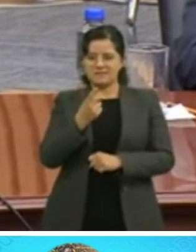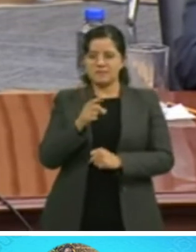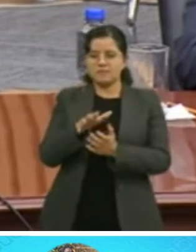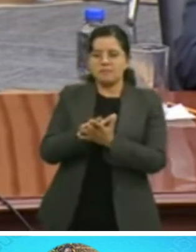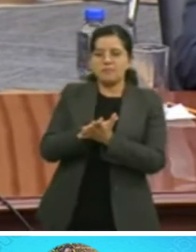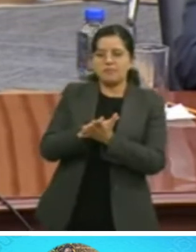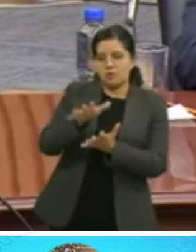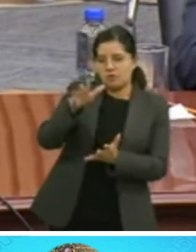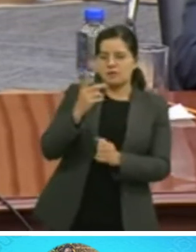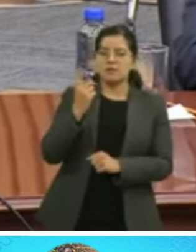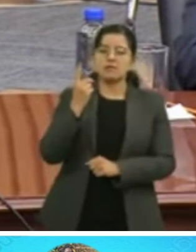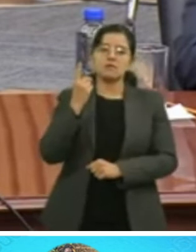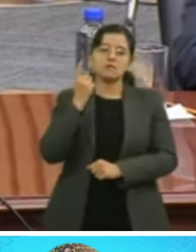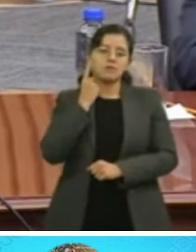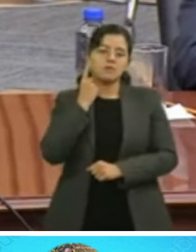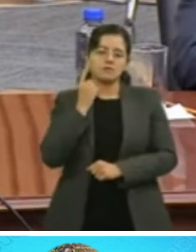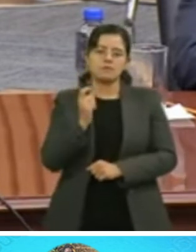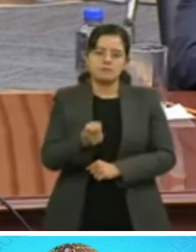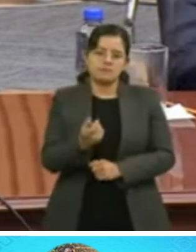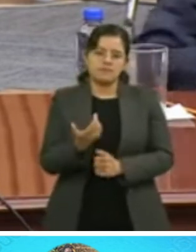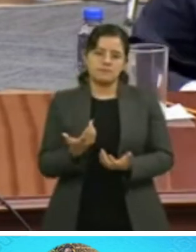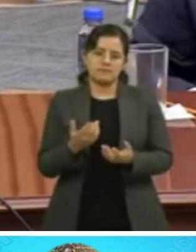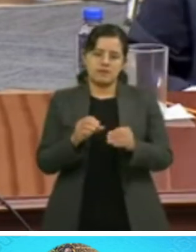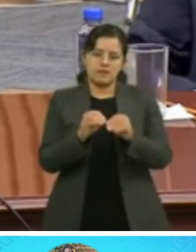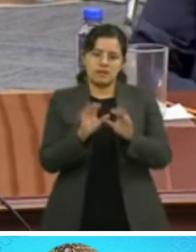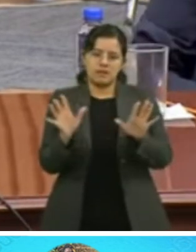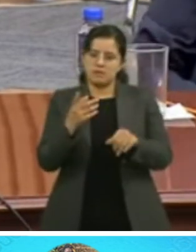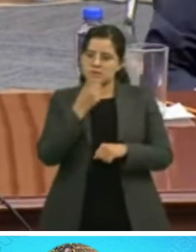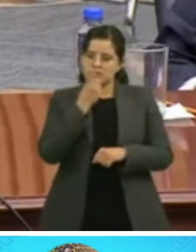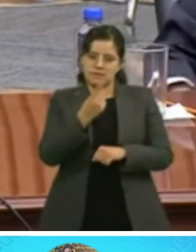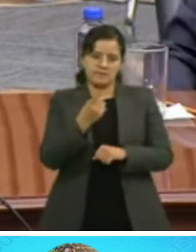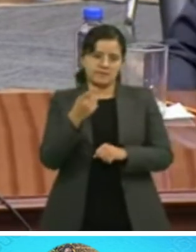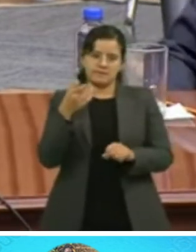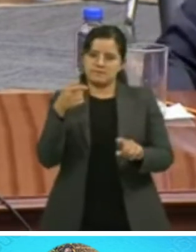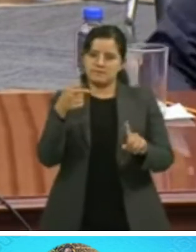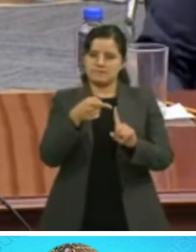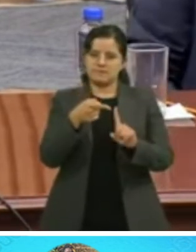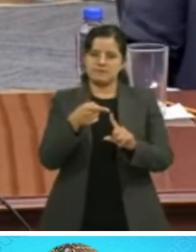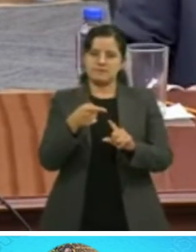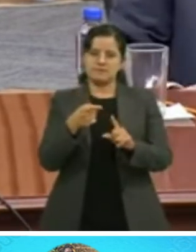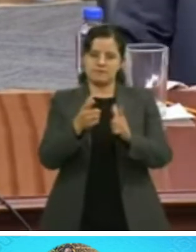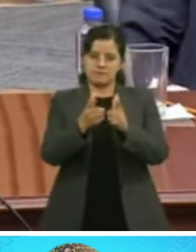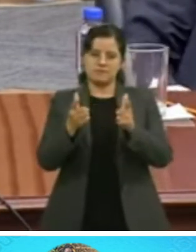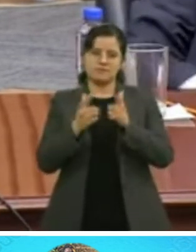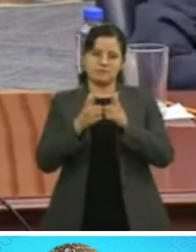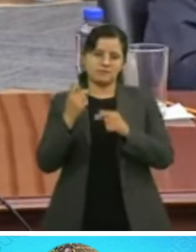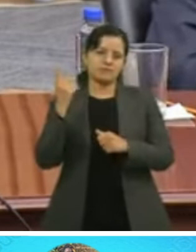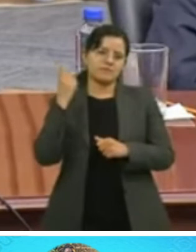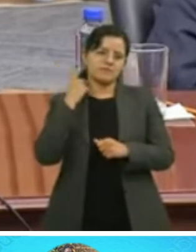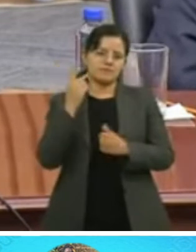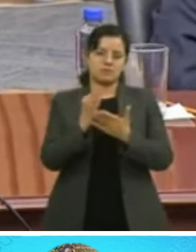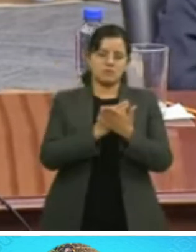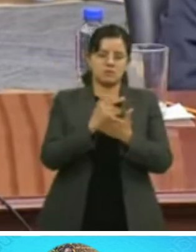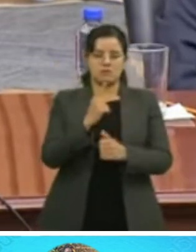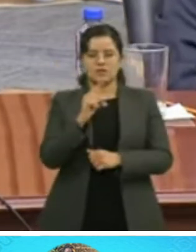legislativa, refiriéndose claramente, evidentemente, a la que conformamos los partidos